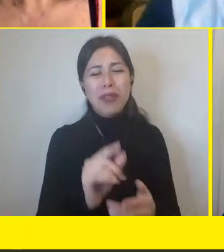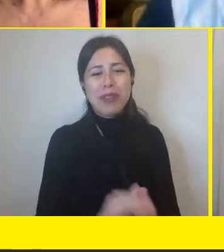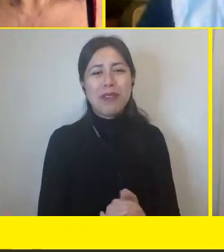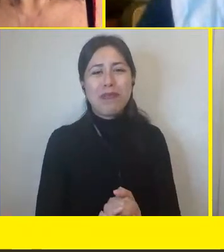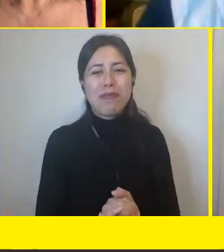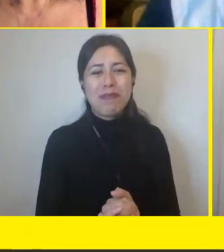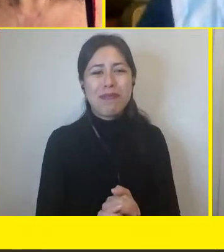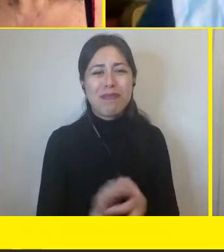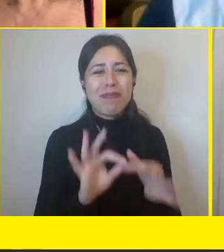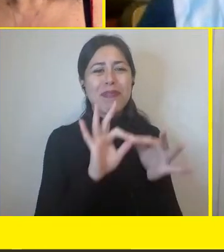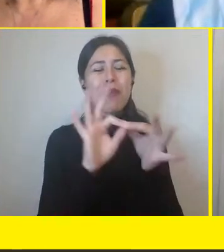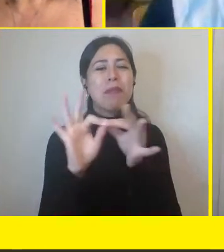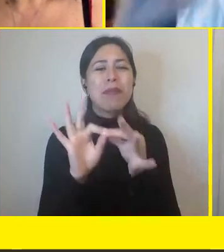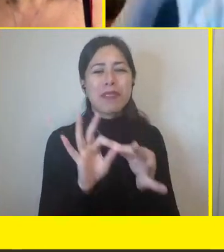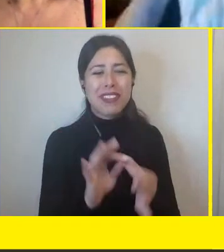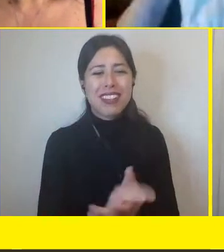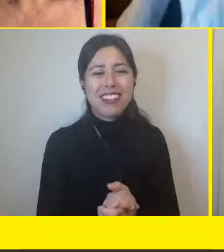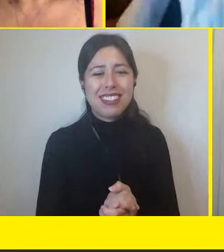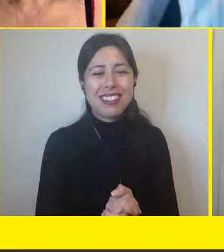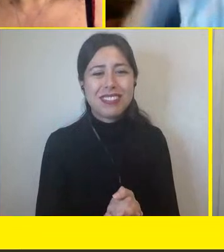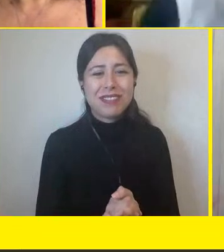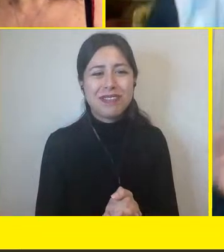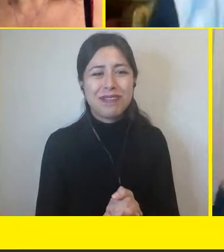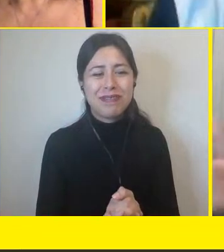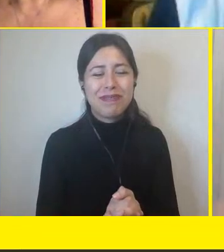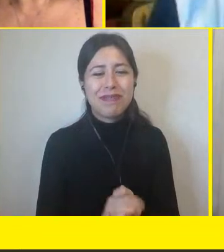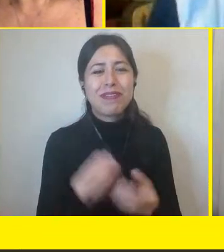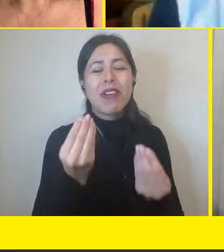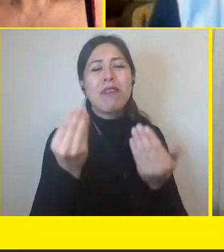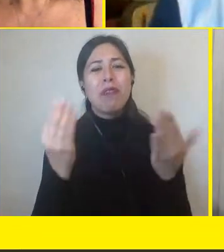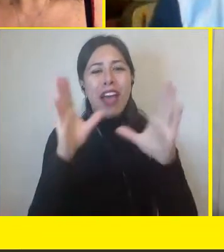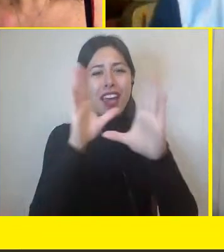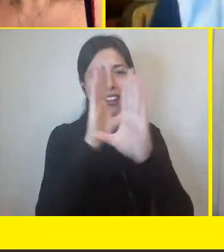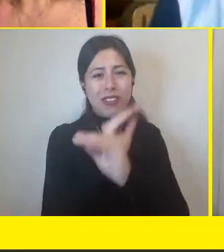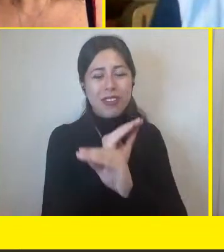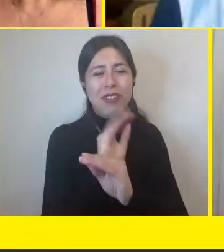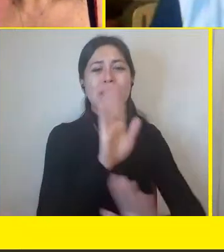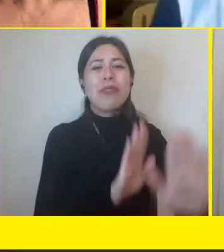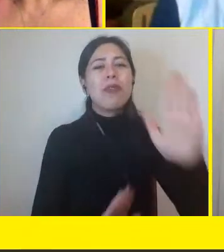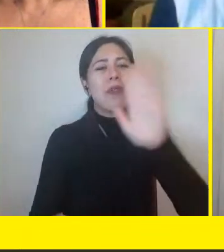gracias. Sí, buenas noches, cuídense.